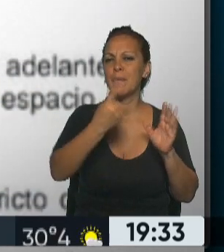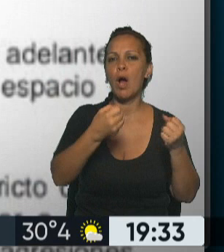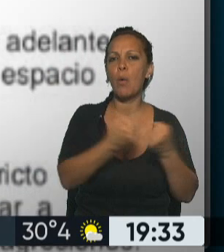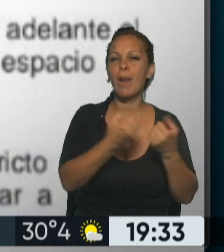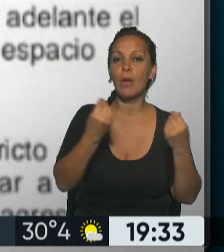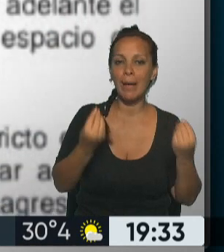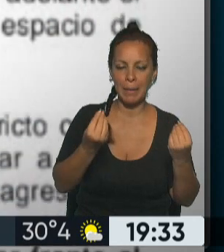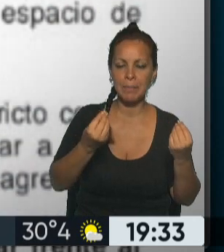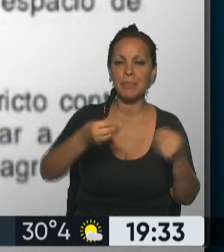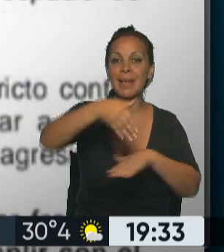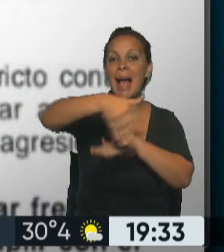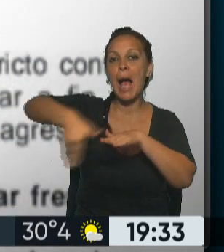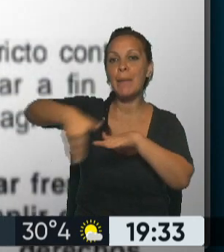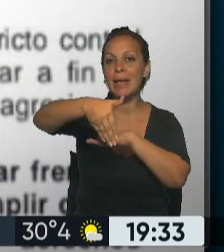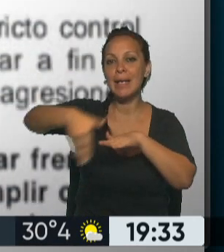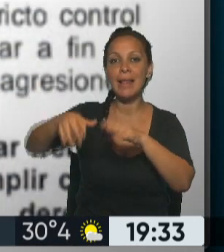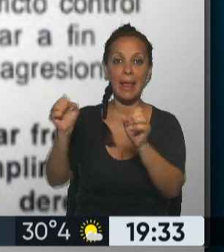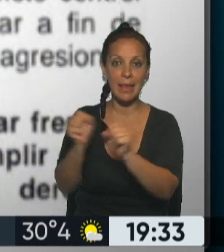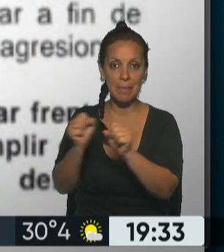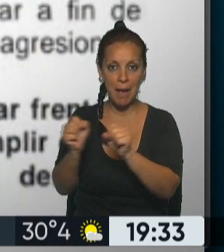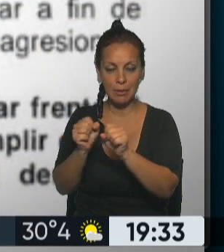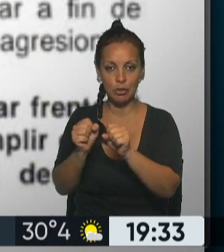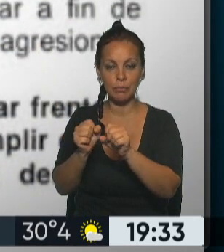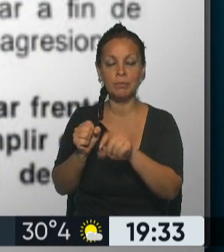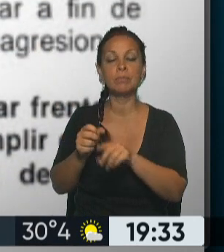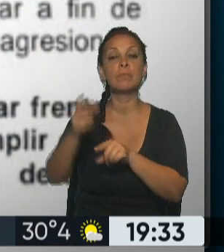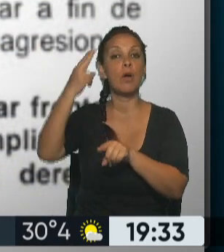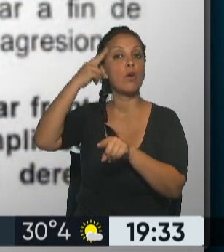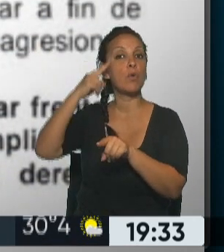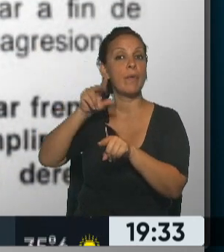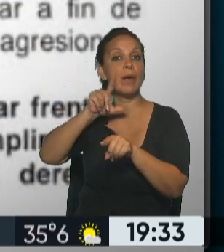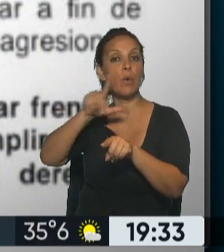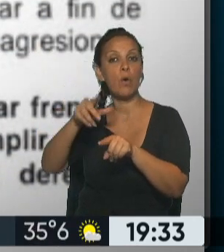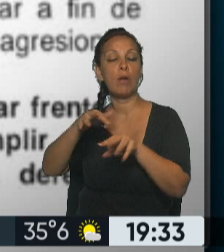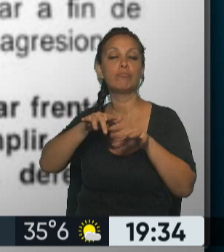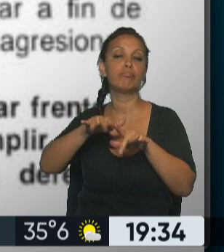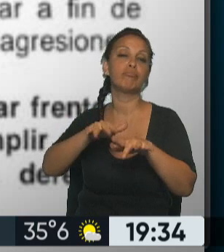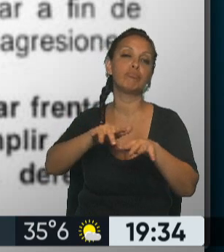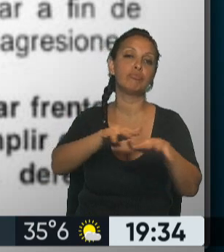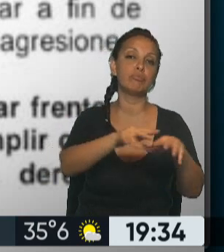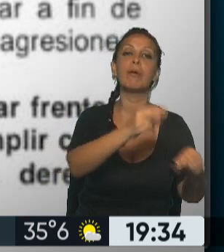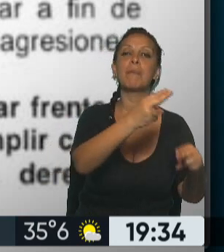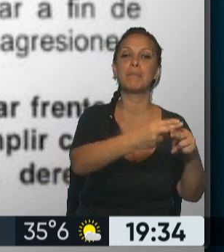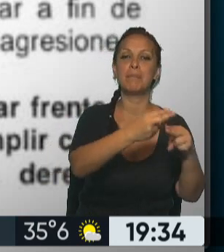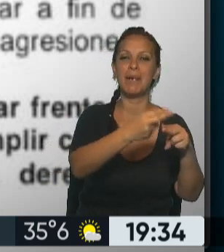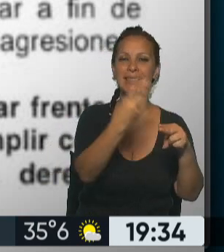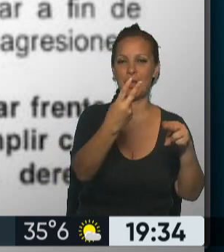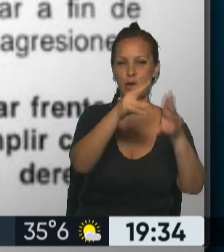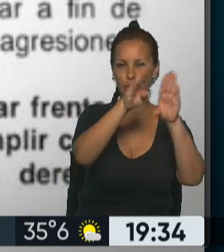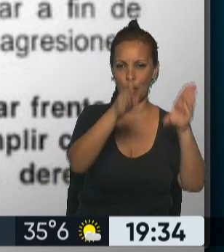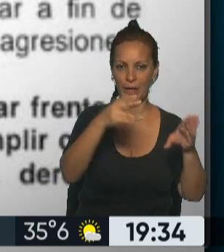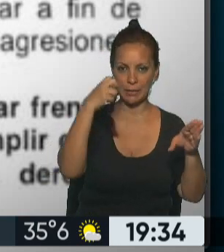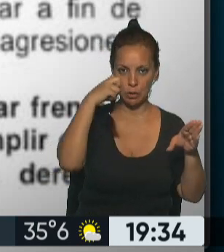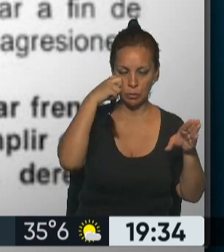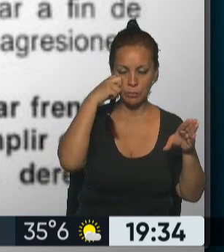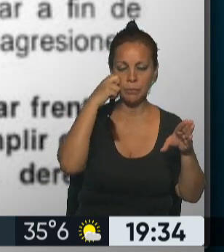van a ingresar por la Avenida de Mayo, desde la Avenida 9 de Julio hacia justamente la Plaza de los Dos Congresos, donde va a estar el escenario, donde va